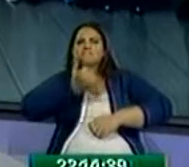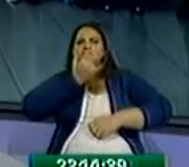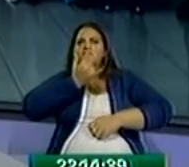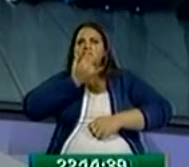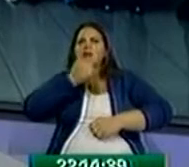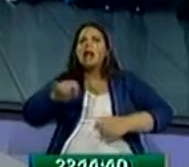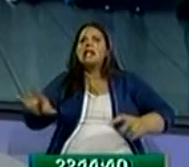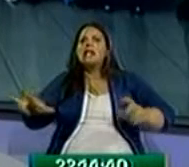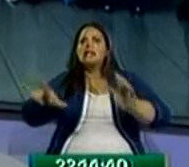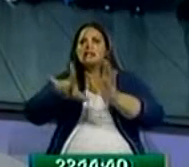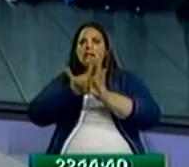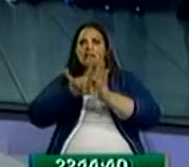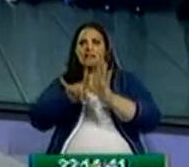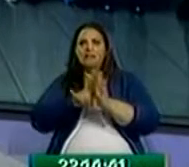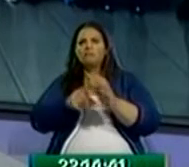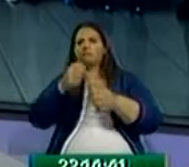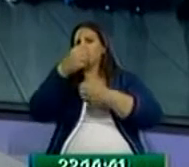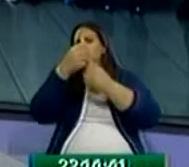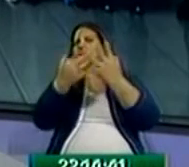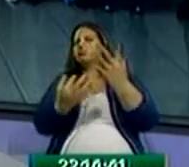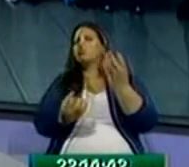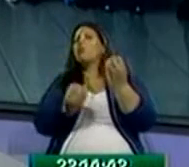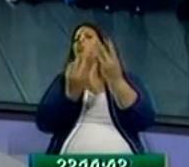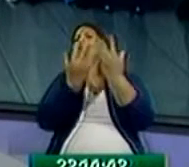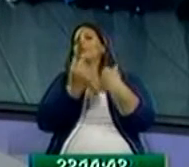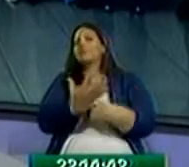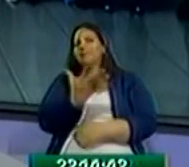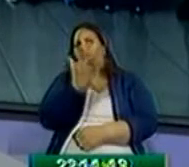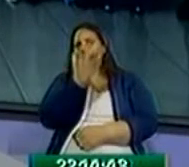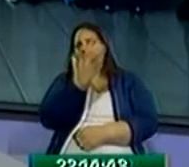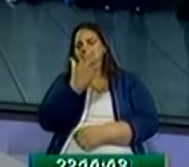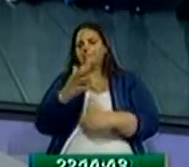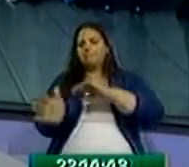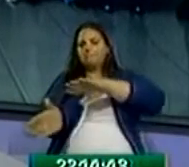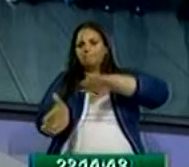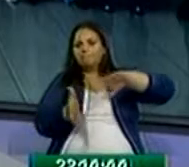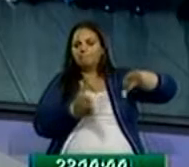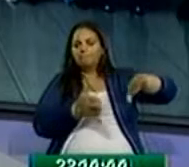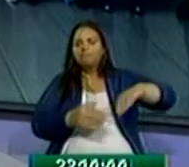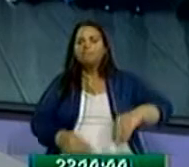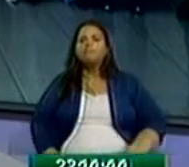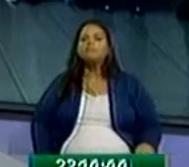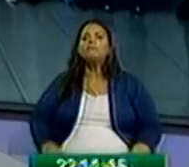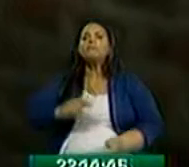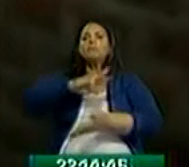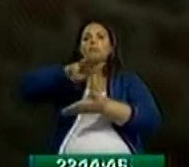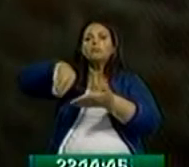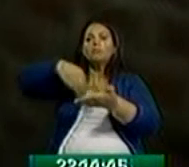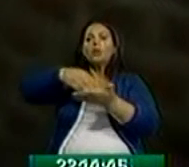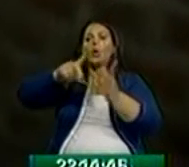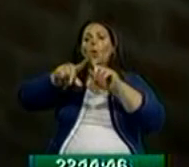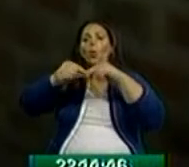una presunta organización delictiva llamada Los Criollos también fue capturada.